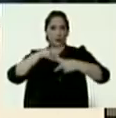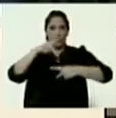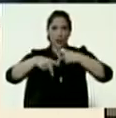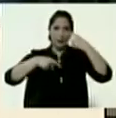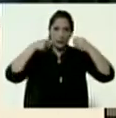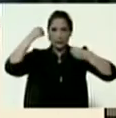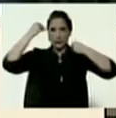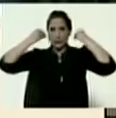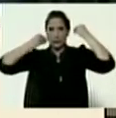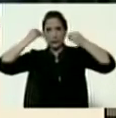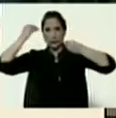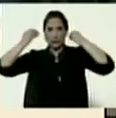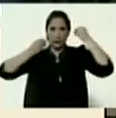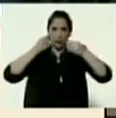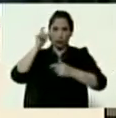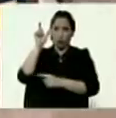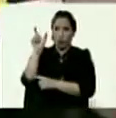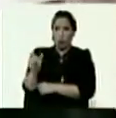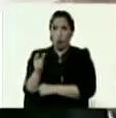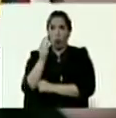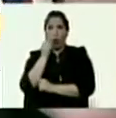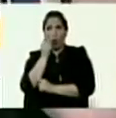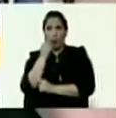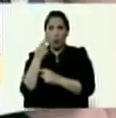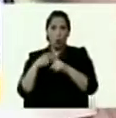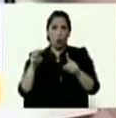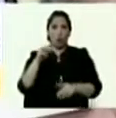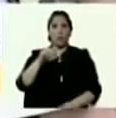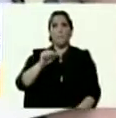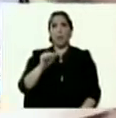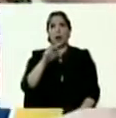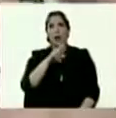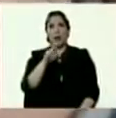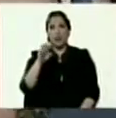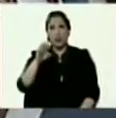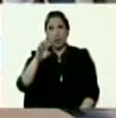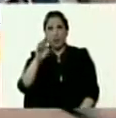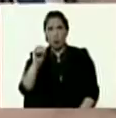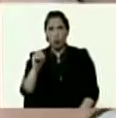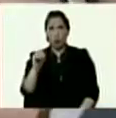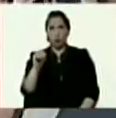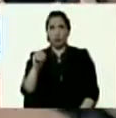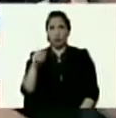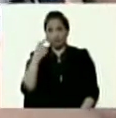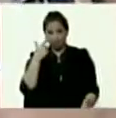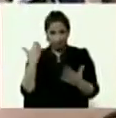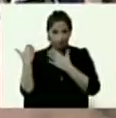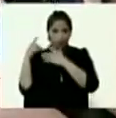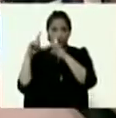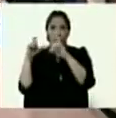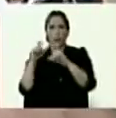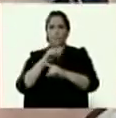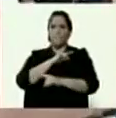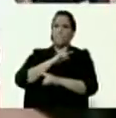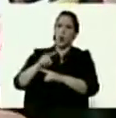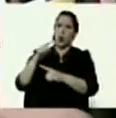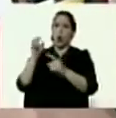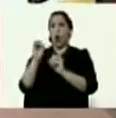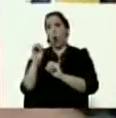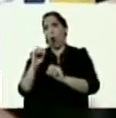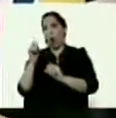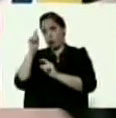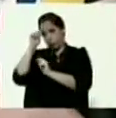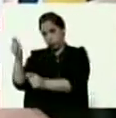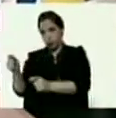por Roberto Marrero, conjuntamente con alias Necoclit. Este Roberto Marrero le ordena o comisiona a